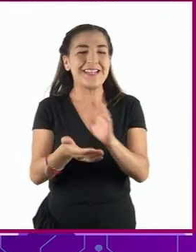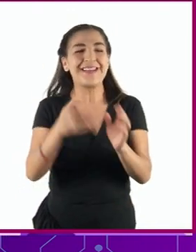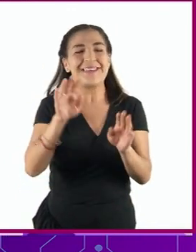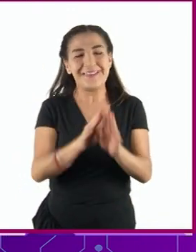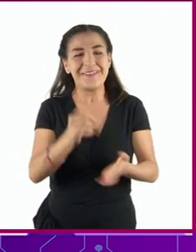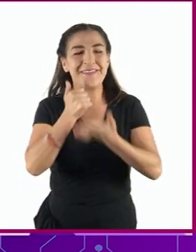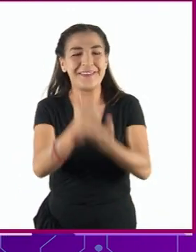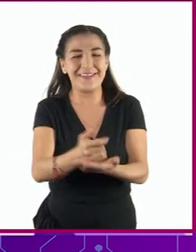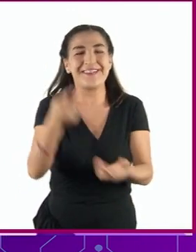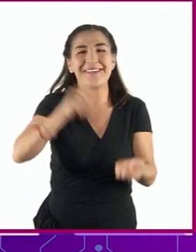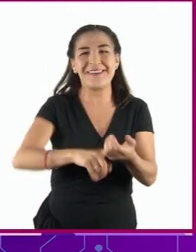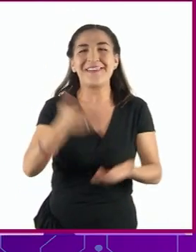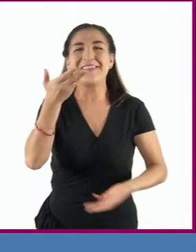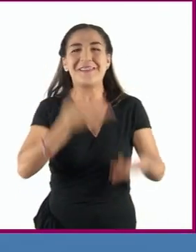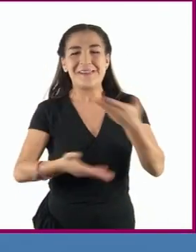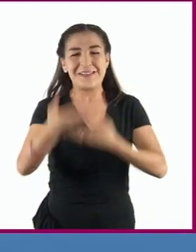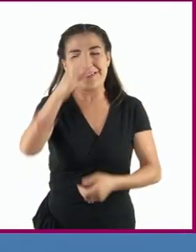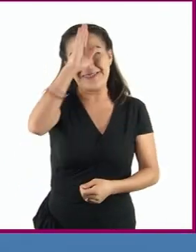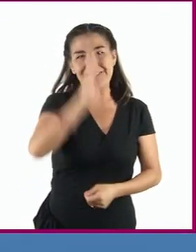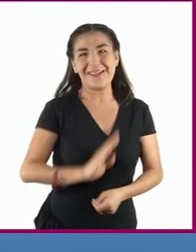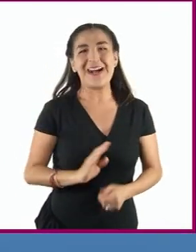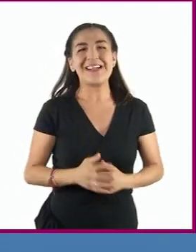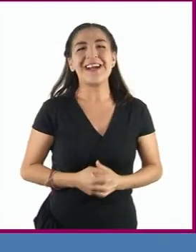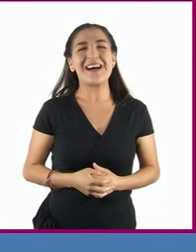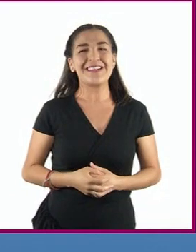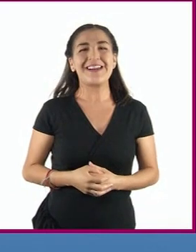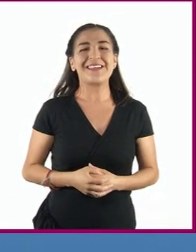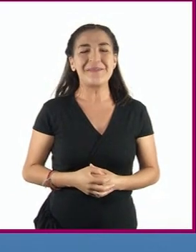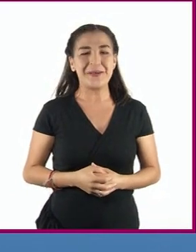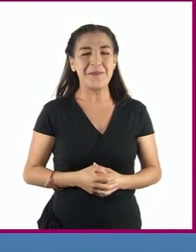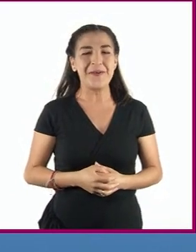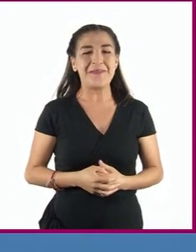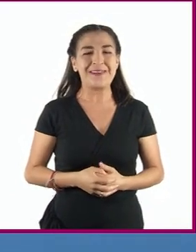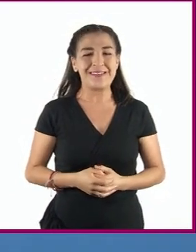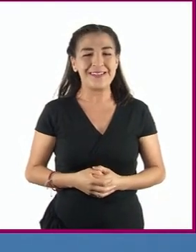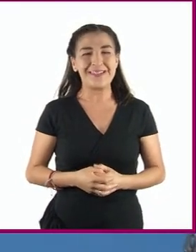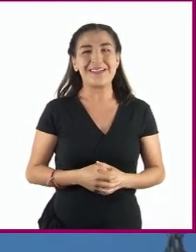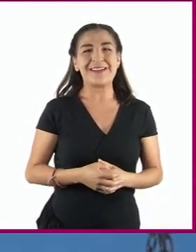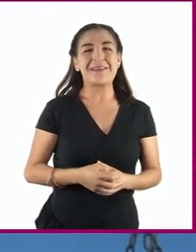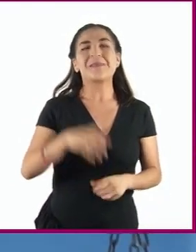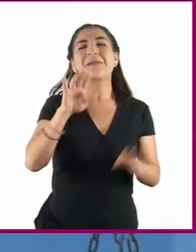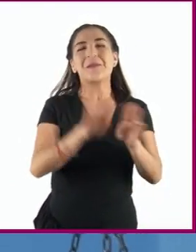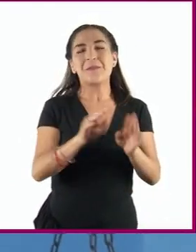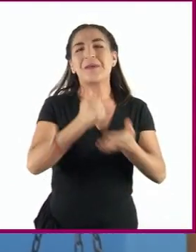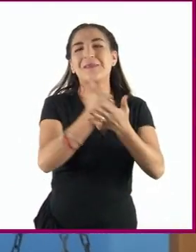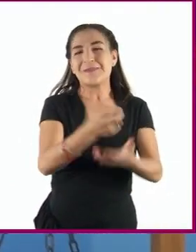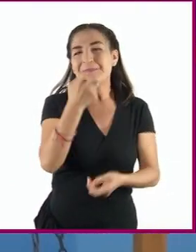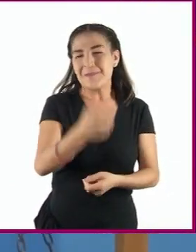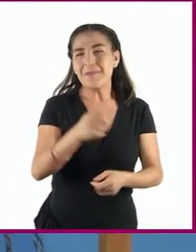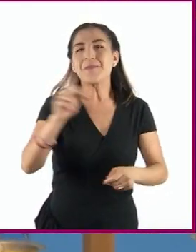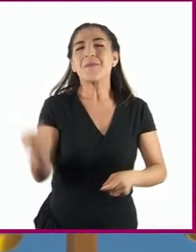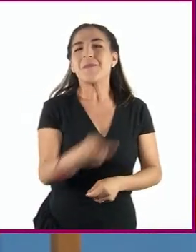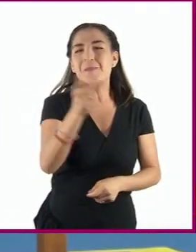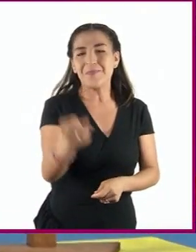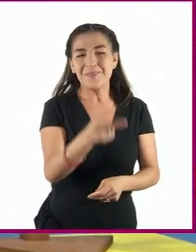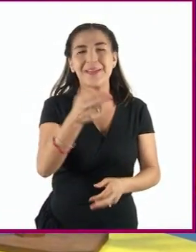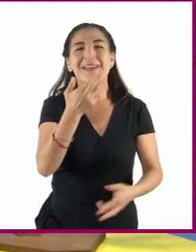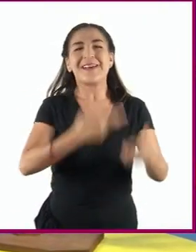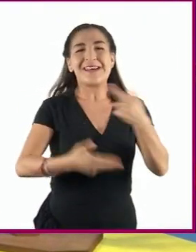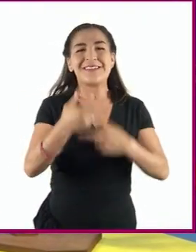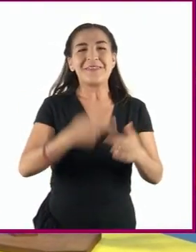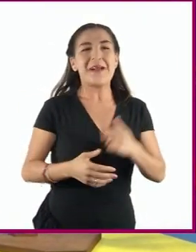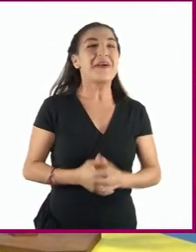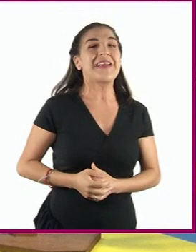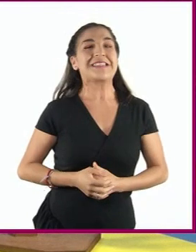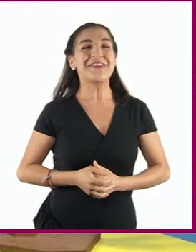a un mediador. Antes de finalizar esta sesión, recuperaremos estas preguntas, así que no se